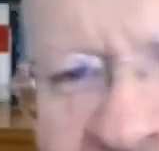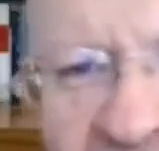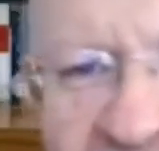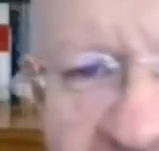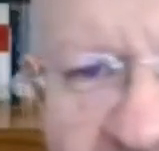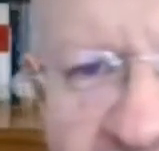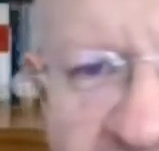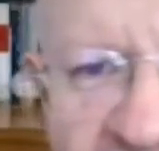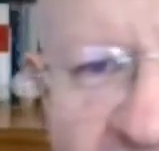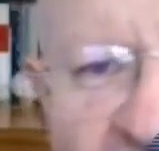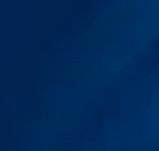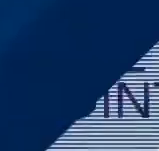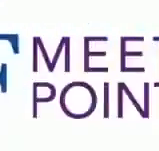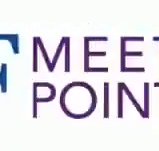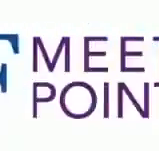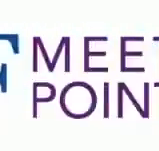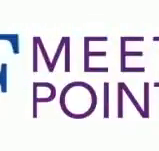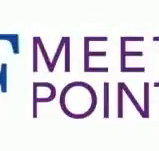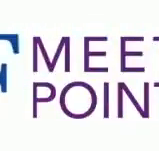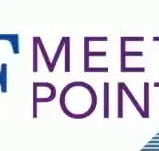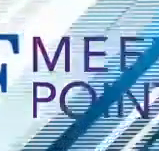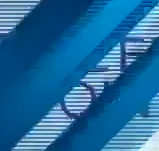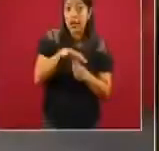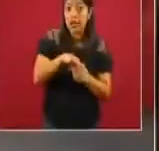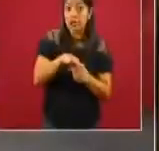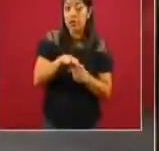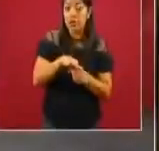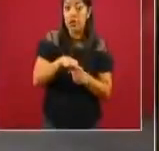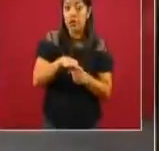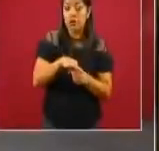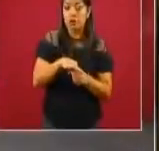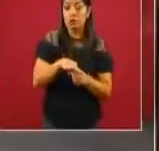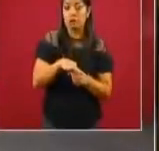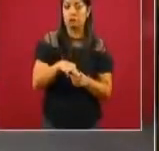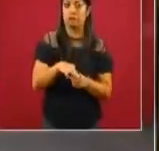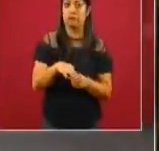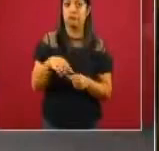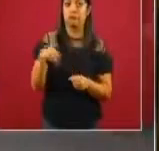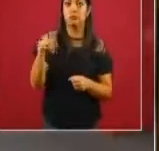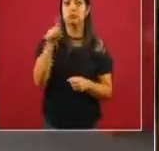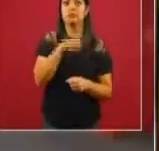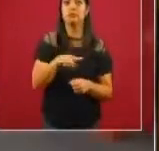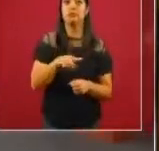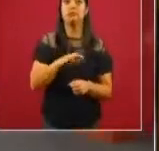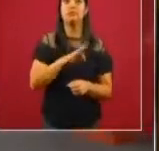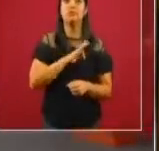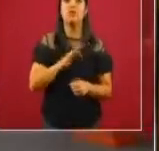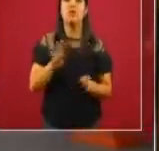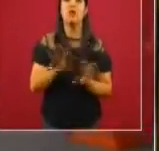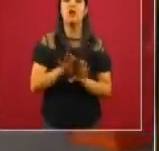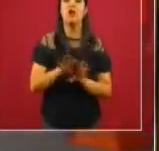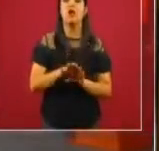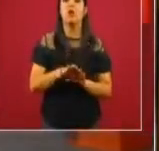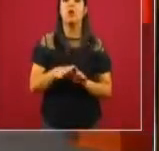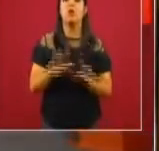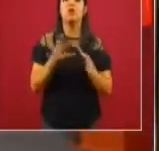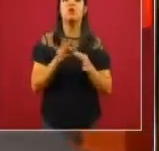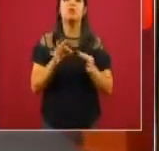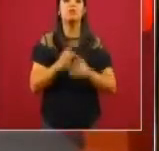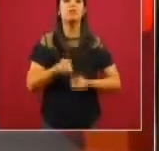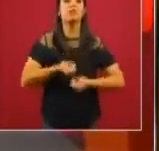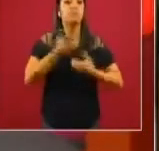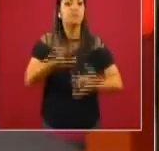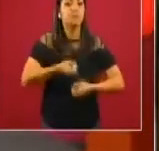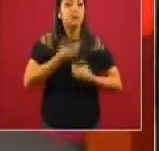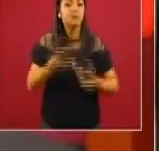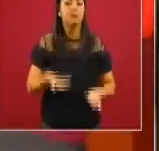hubiera planteado desde el año pasado, lo que dice Blanca, un esfuerzo de reconciliación nacional para que todo